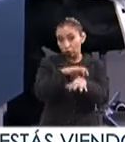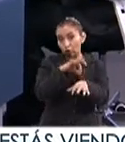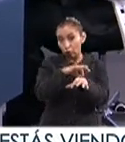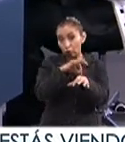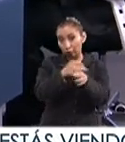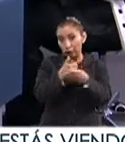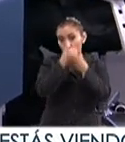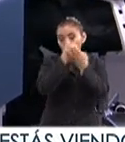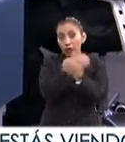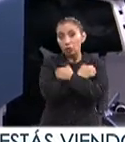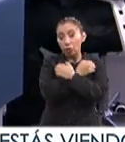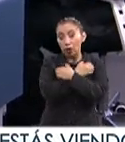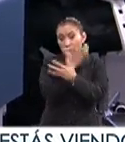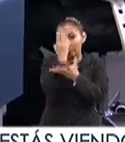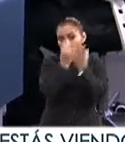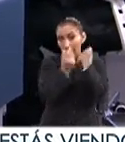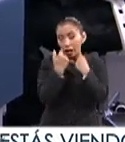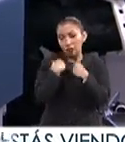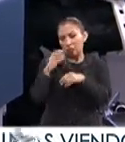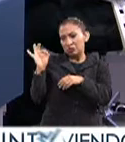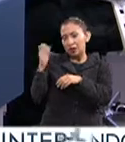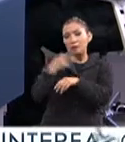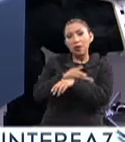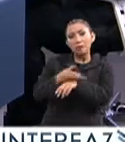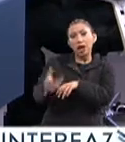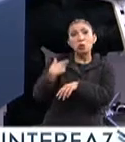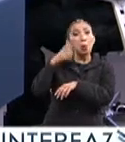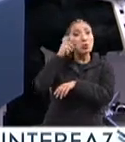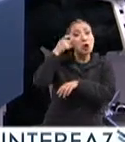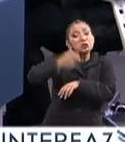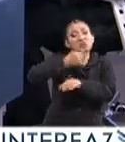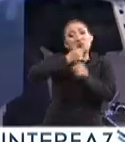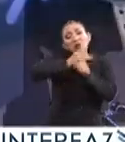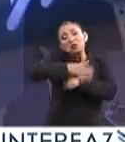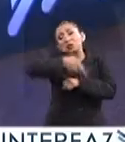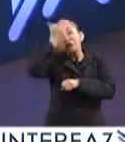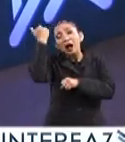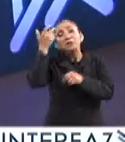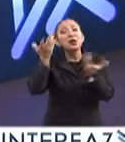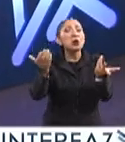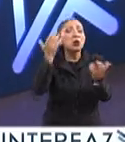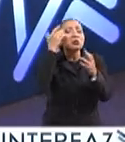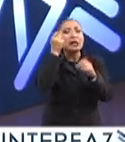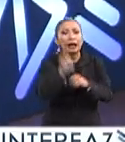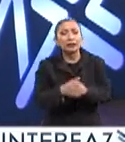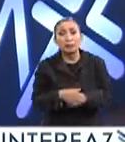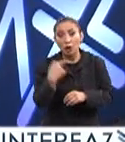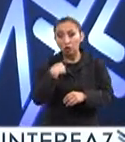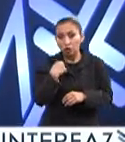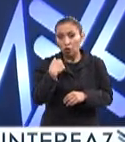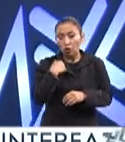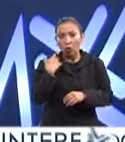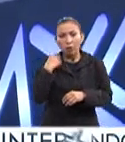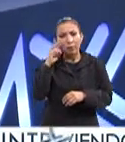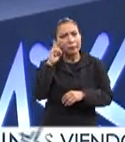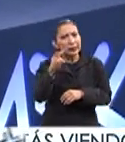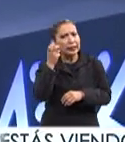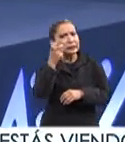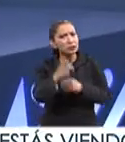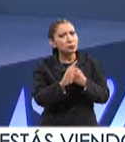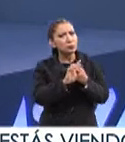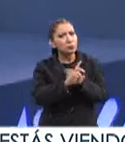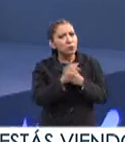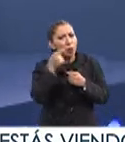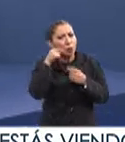médicos, pero es la educación. Tal vez mi familiar no ha escuchado esta información, no tiene buen conocimiento, pero yo estoy escuchando que estos pueden